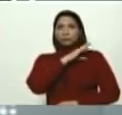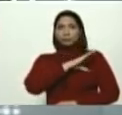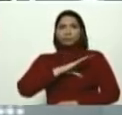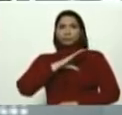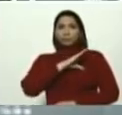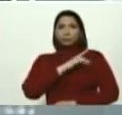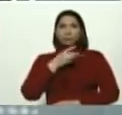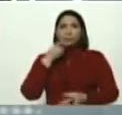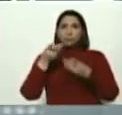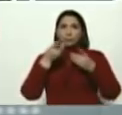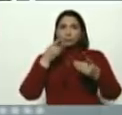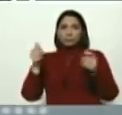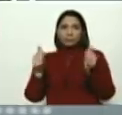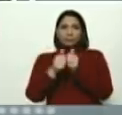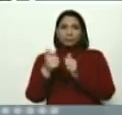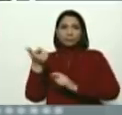Transportistas.